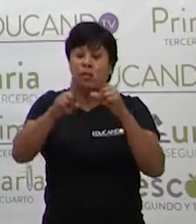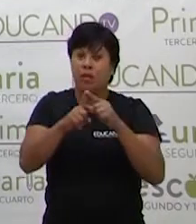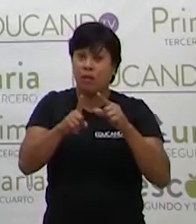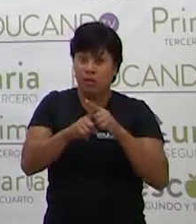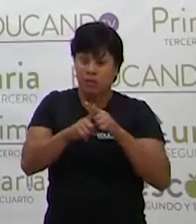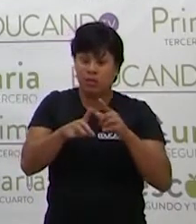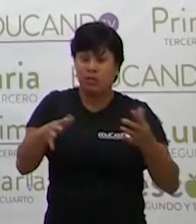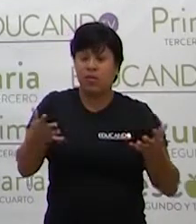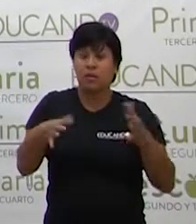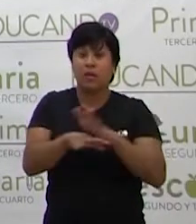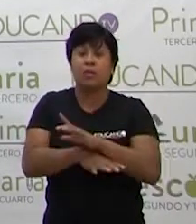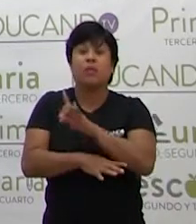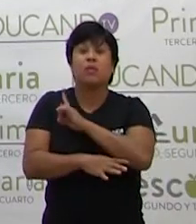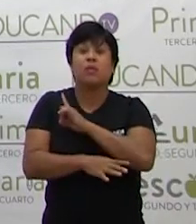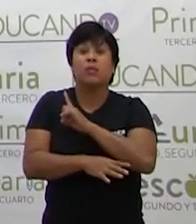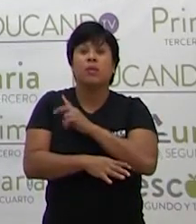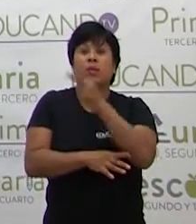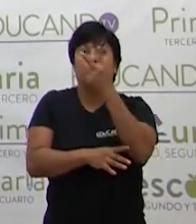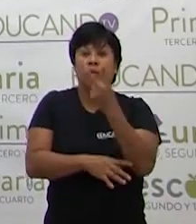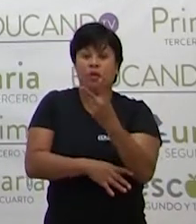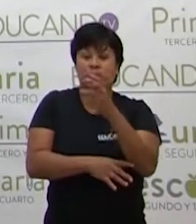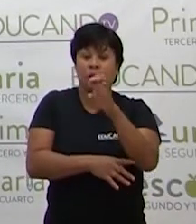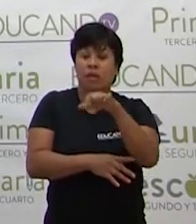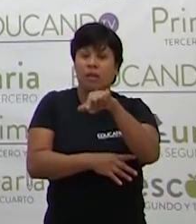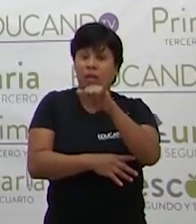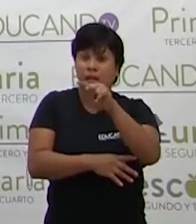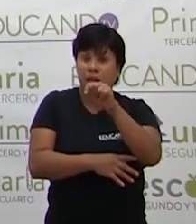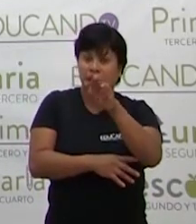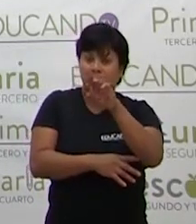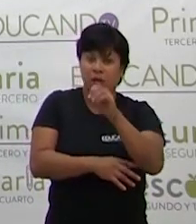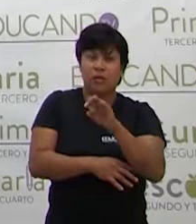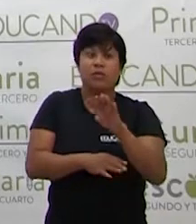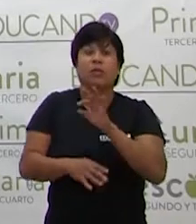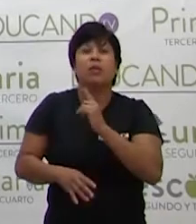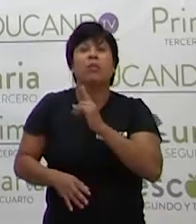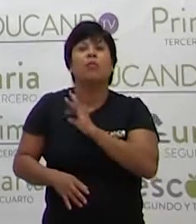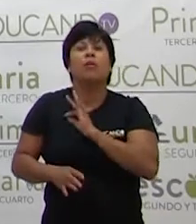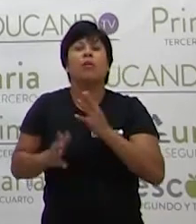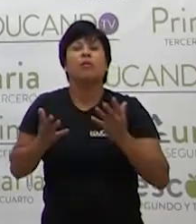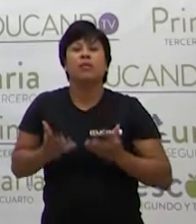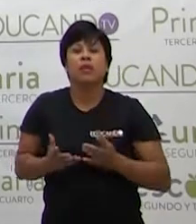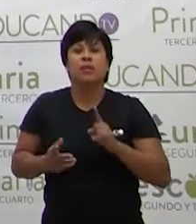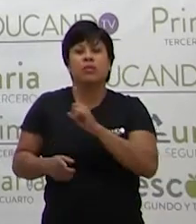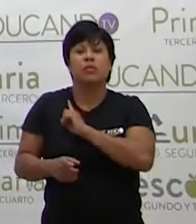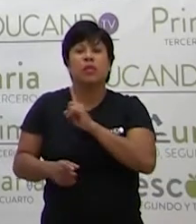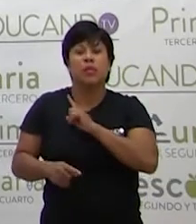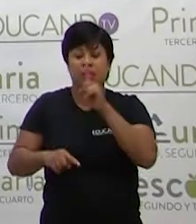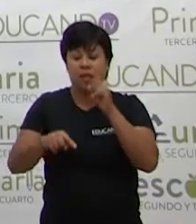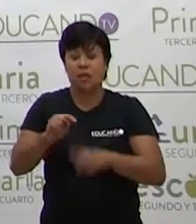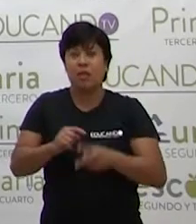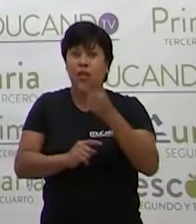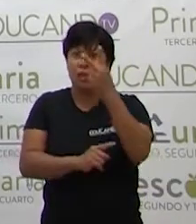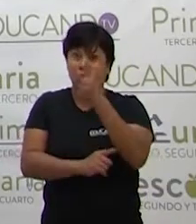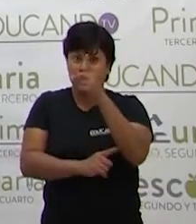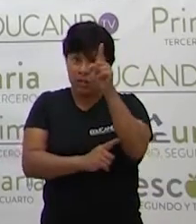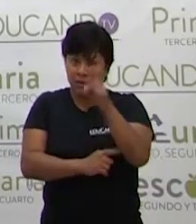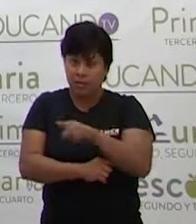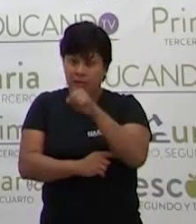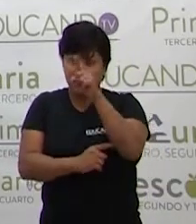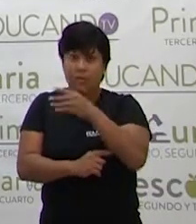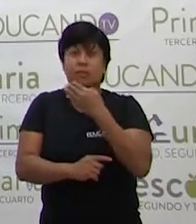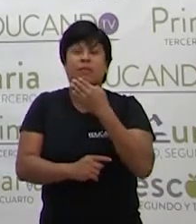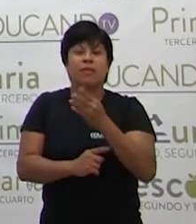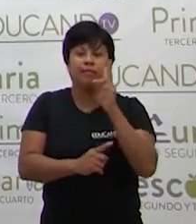se conviertan en dos triángulos equiláteros, ¿qué hago? Dijimos que solamente quitando dos líneas, ¿verdad? Pues